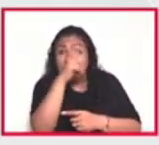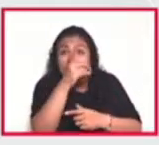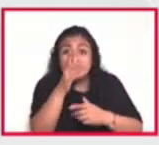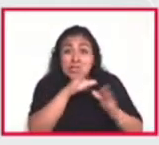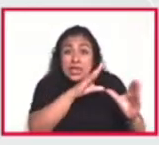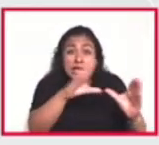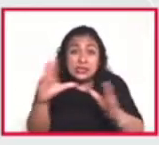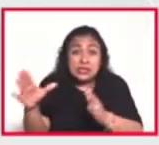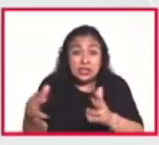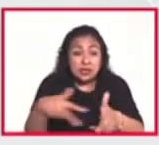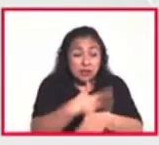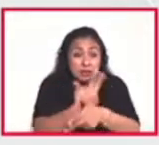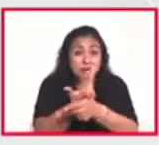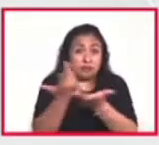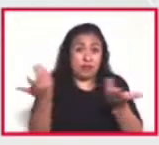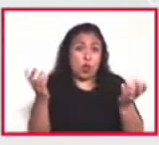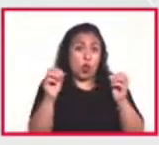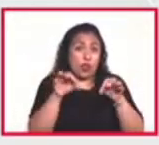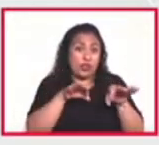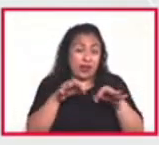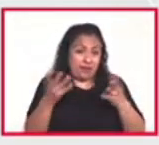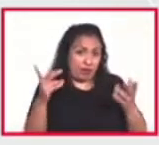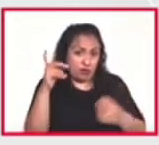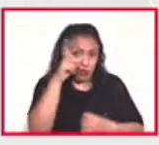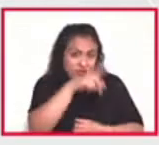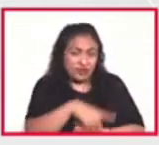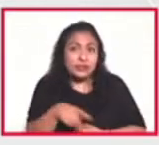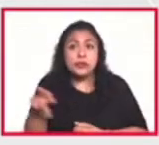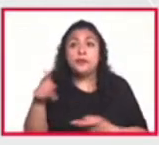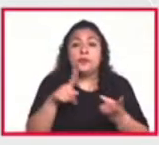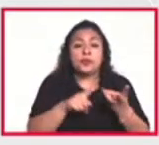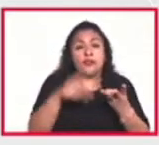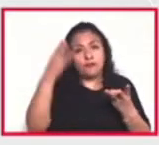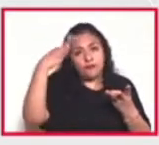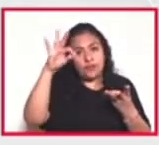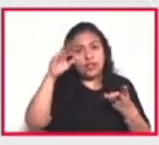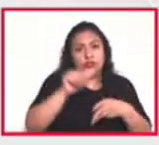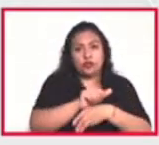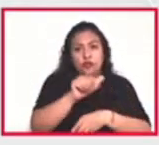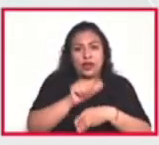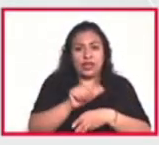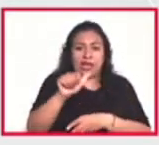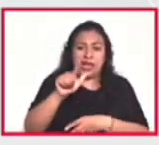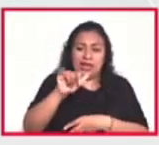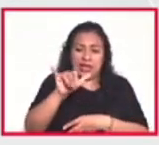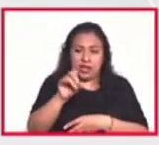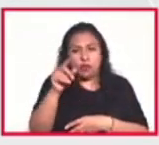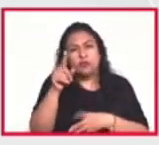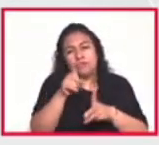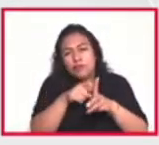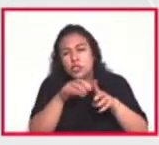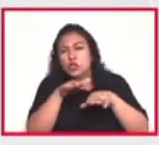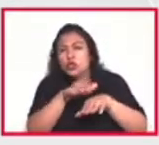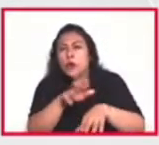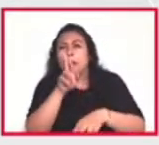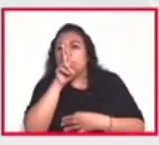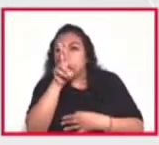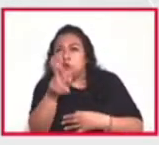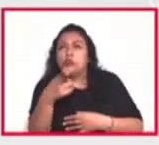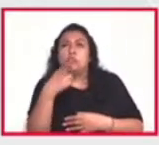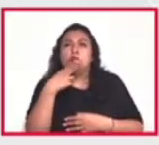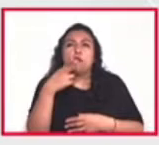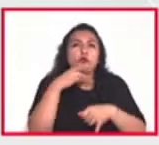el teletrabajo, por ejemplo. El filósofo argentino Alejandro Piscitelli fue crítico en torno a la respuesta y manejo de información